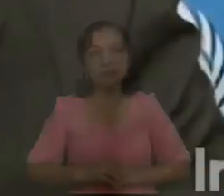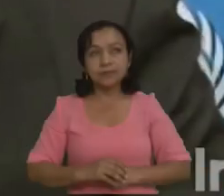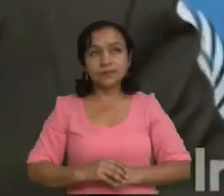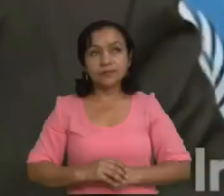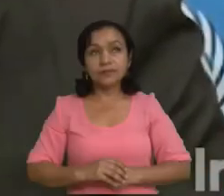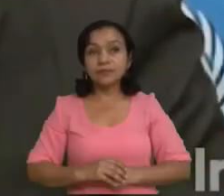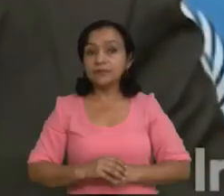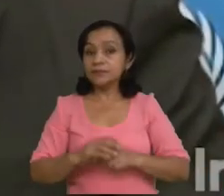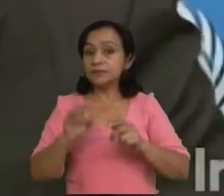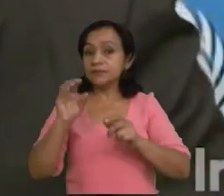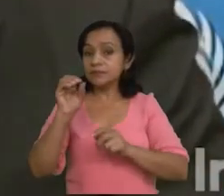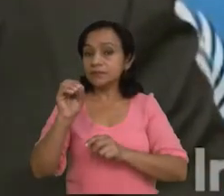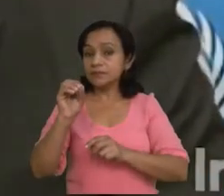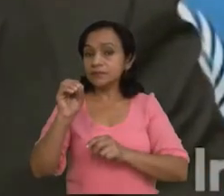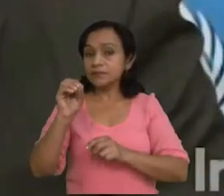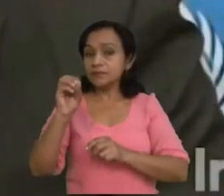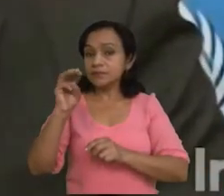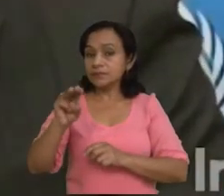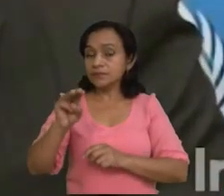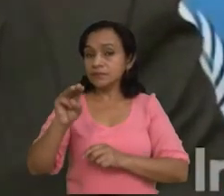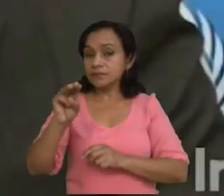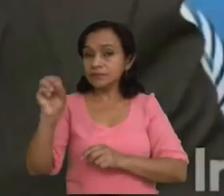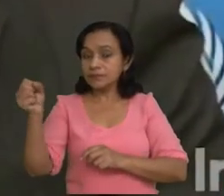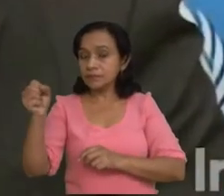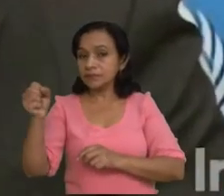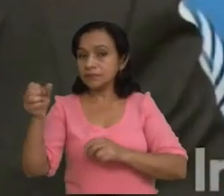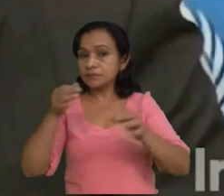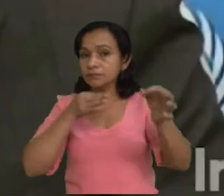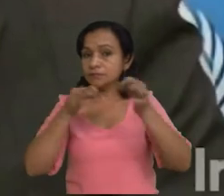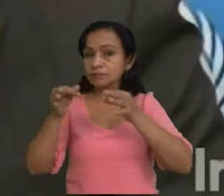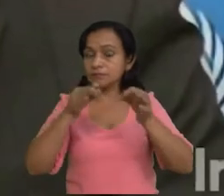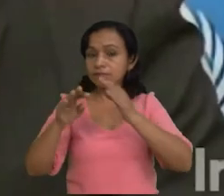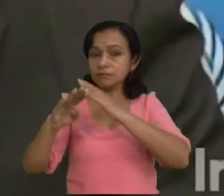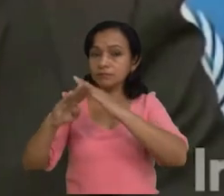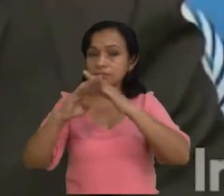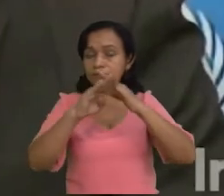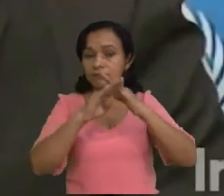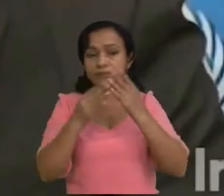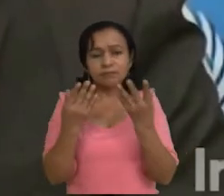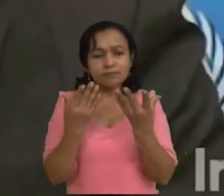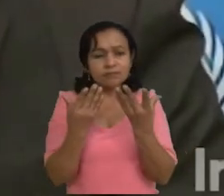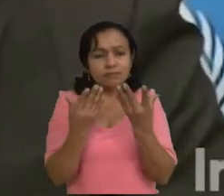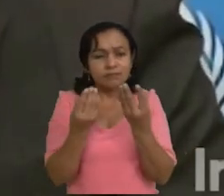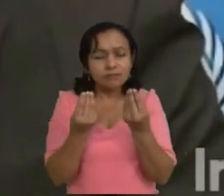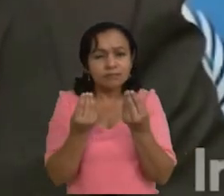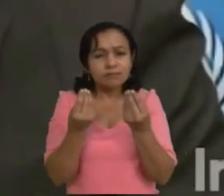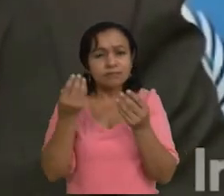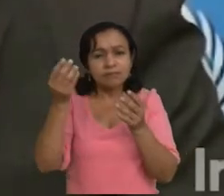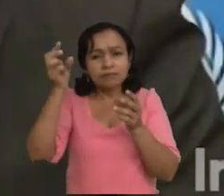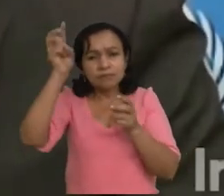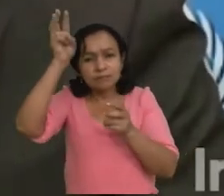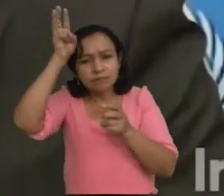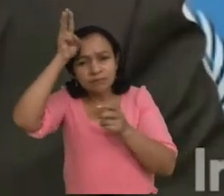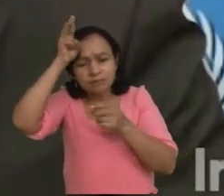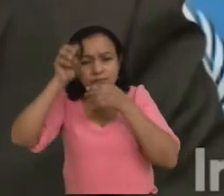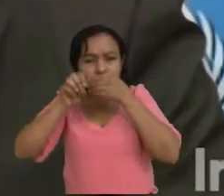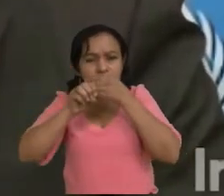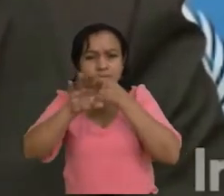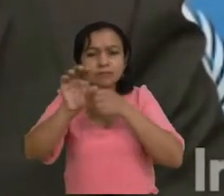La Organización Mundial de la Salud lanzó una exhortación para evitar que el pánico se extienda por el coronavirus y pidió